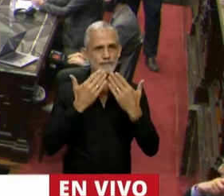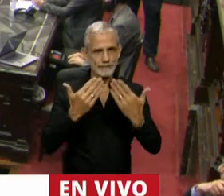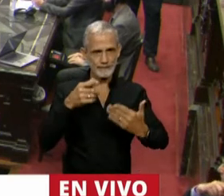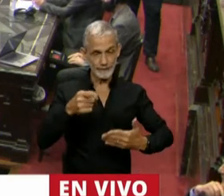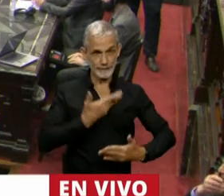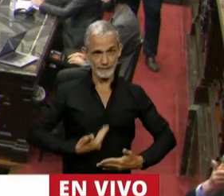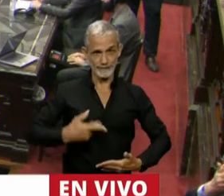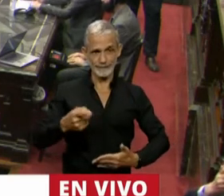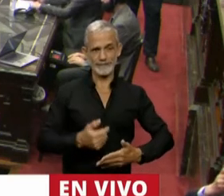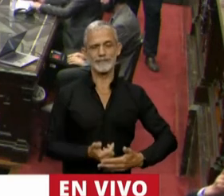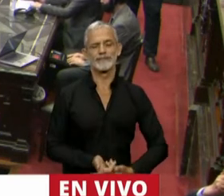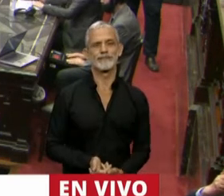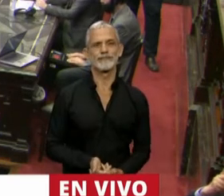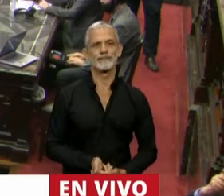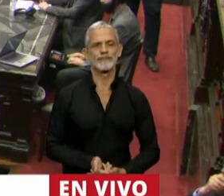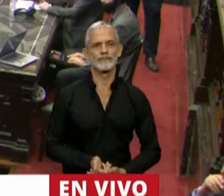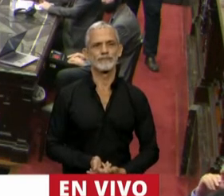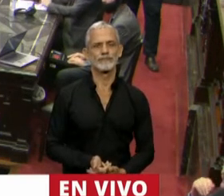Gracias, presidente.